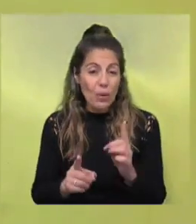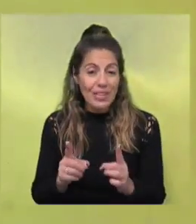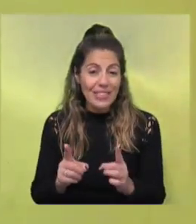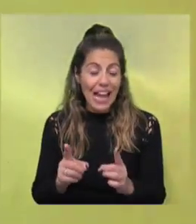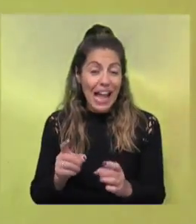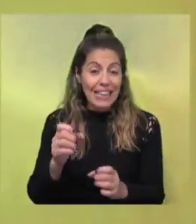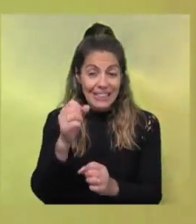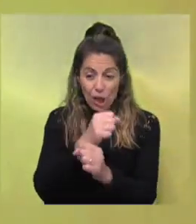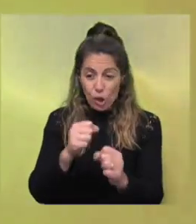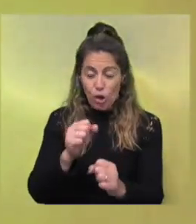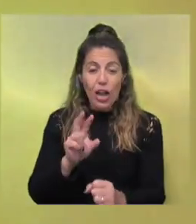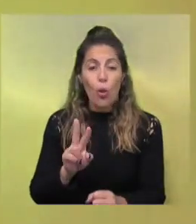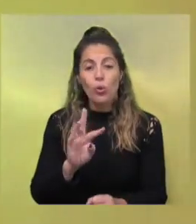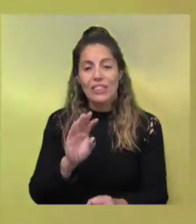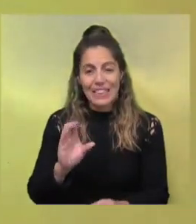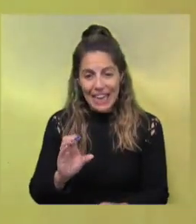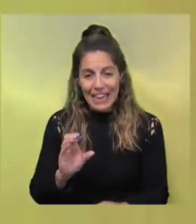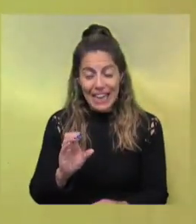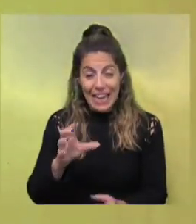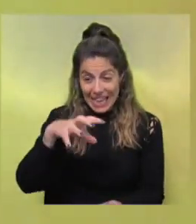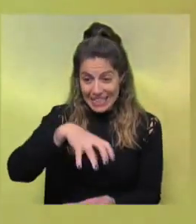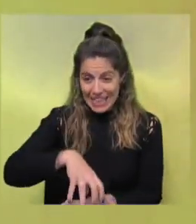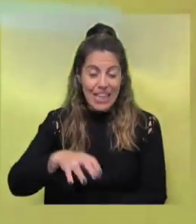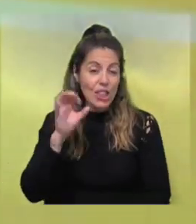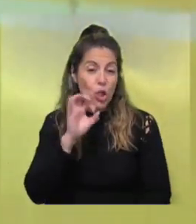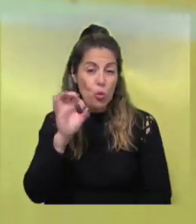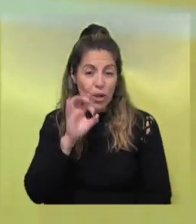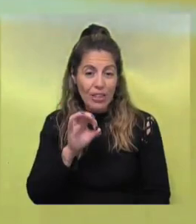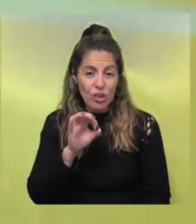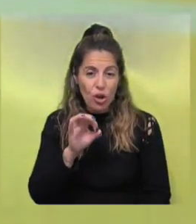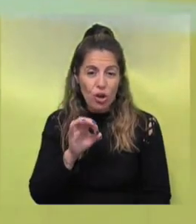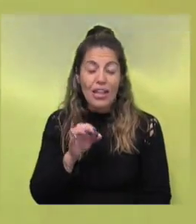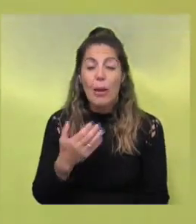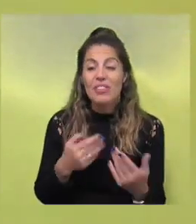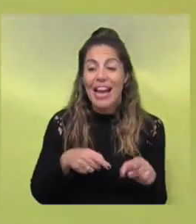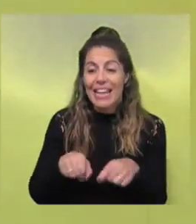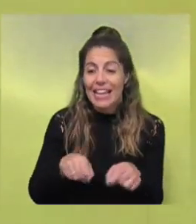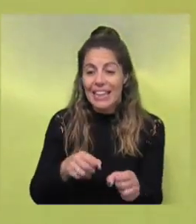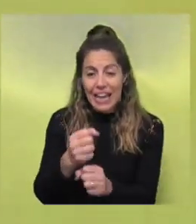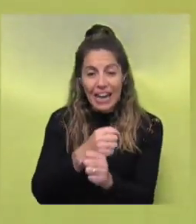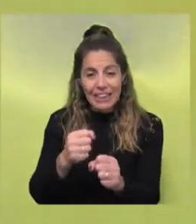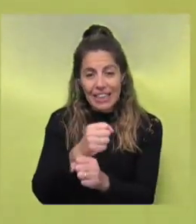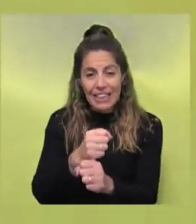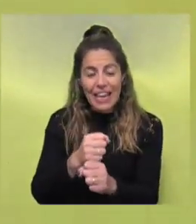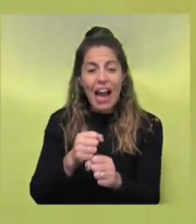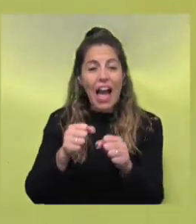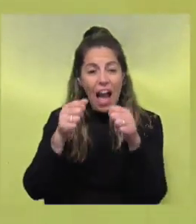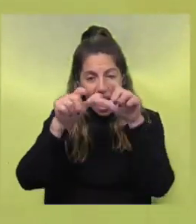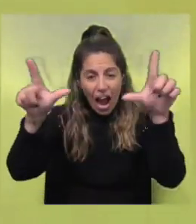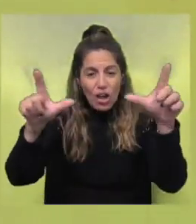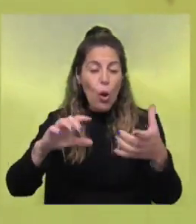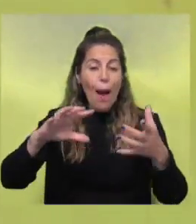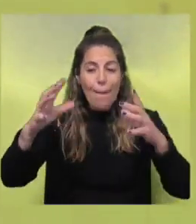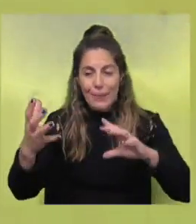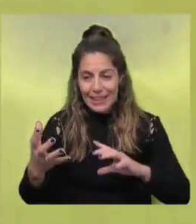Tecnológica, en la UTEC, en la sede de Durazno. Estamos hablando de la carrera de Ingeniería Agroambiental y, dicho